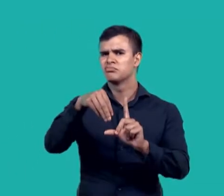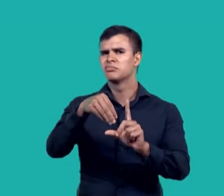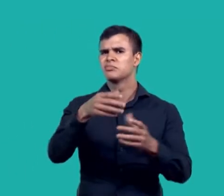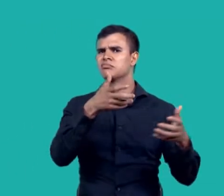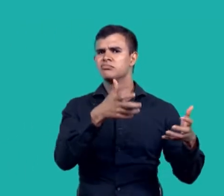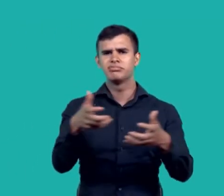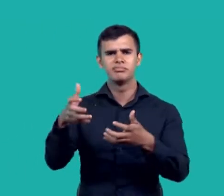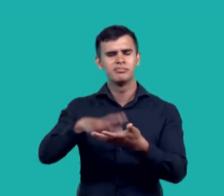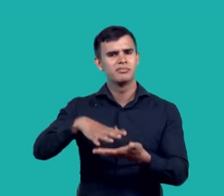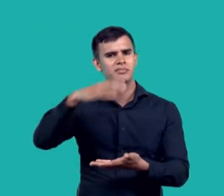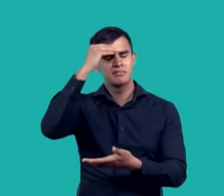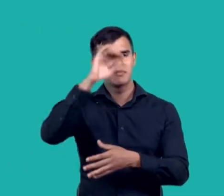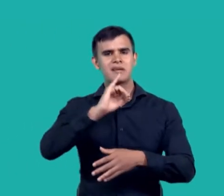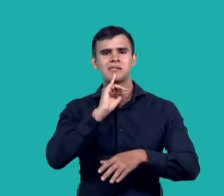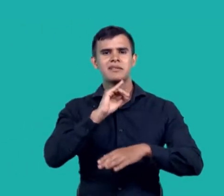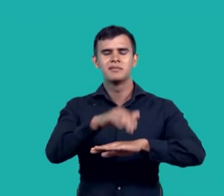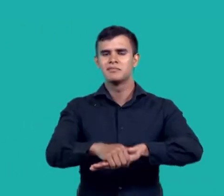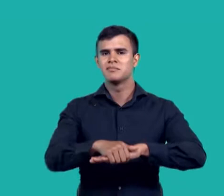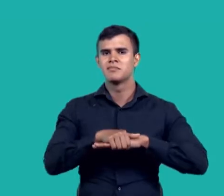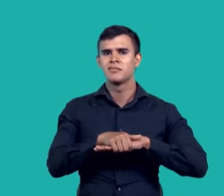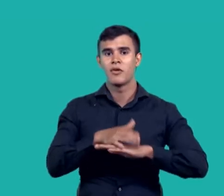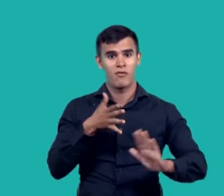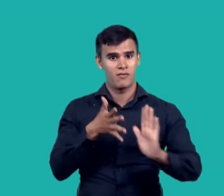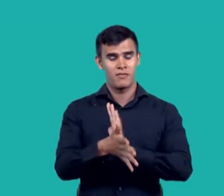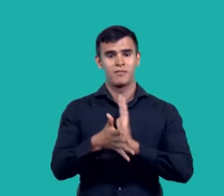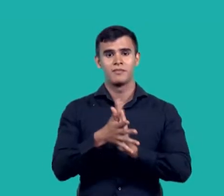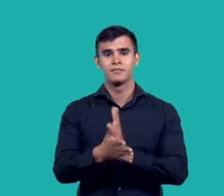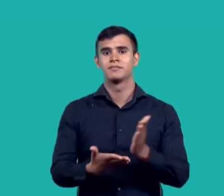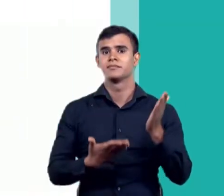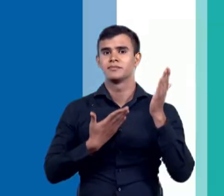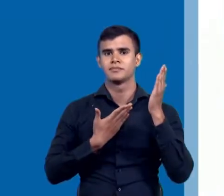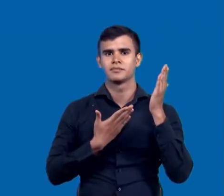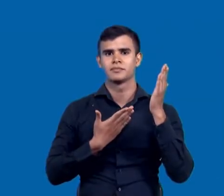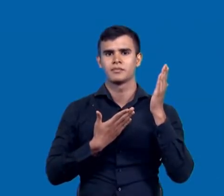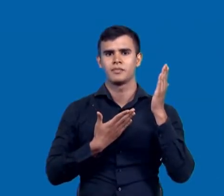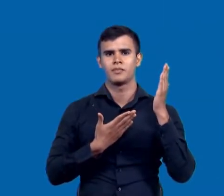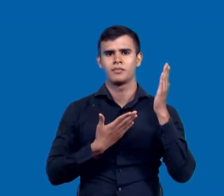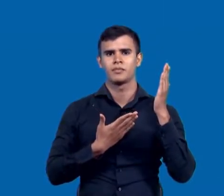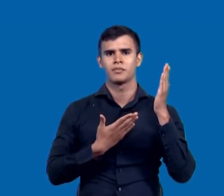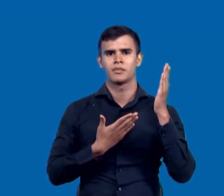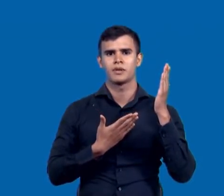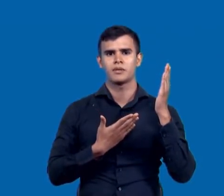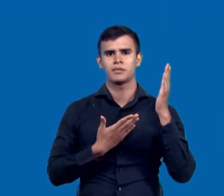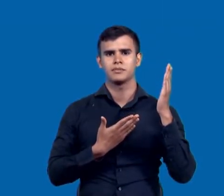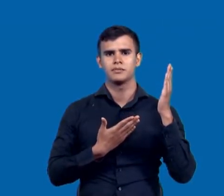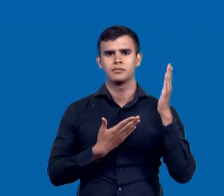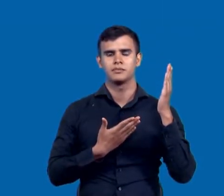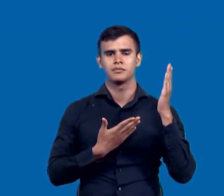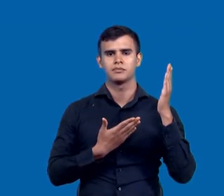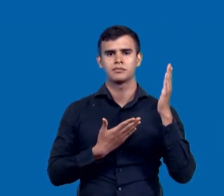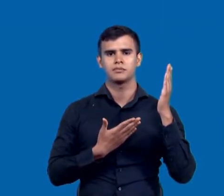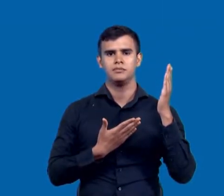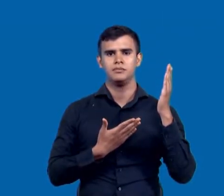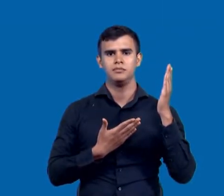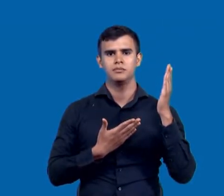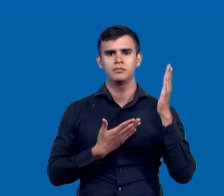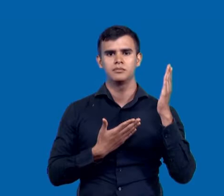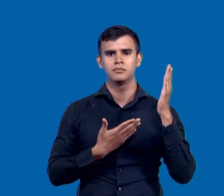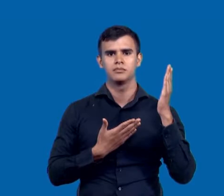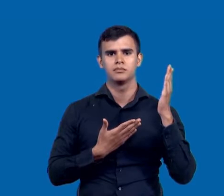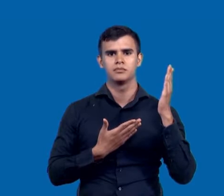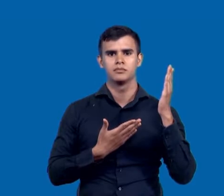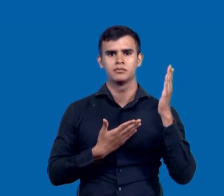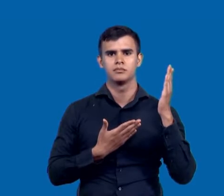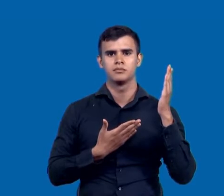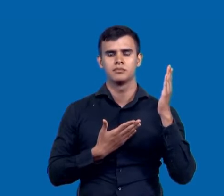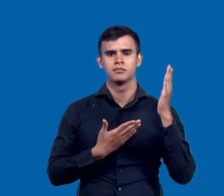en enseñanza y aprendizaje del inglés. Informes PBX 518-3000, extensión